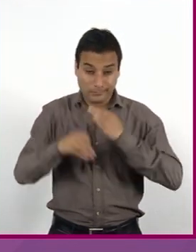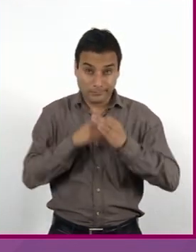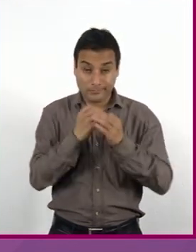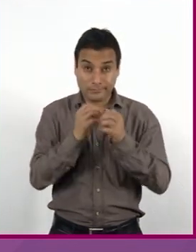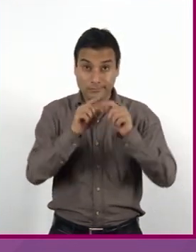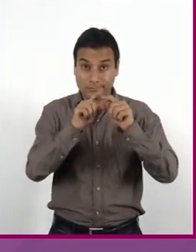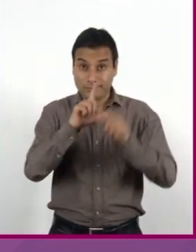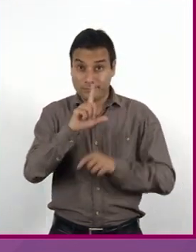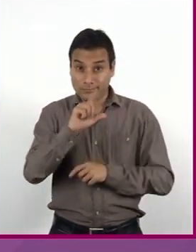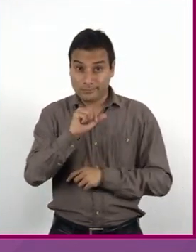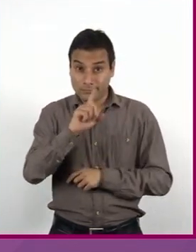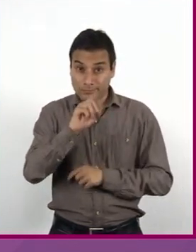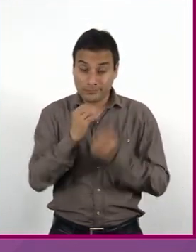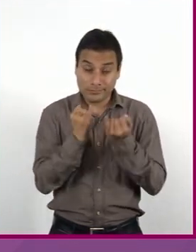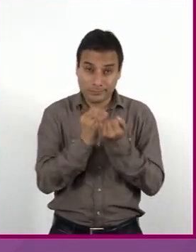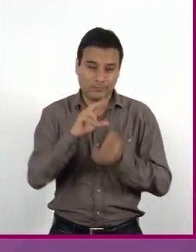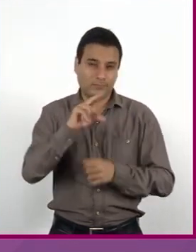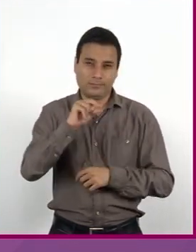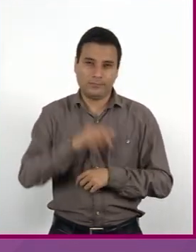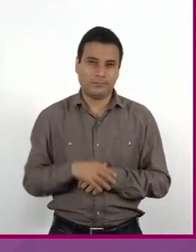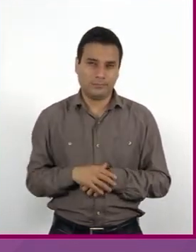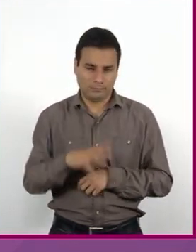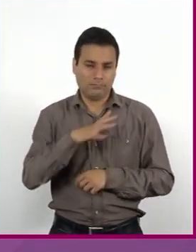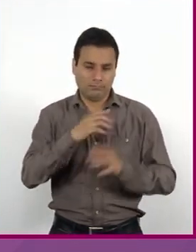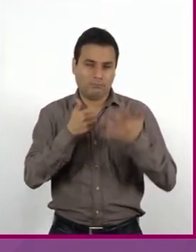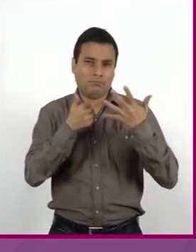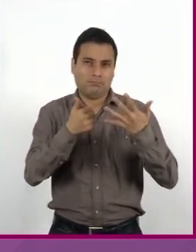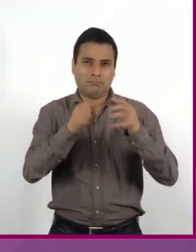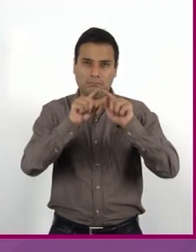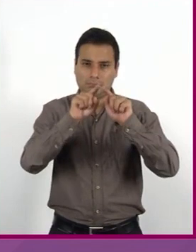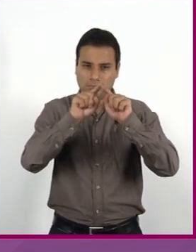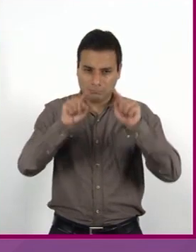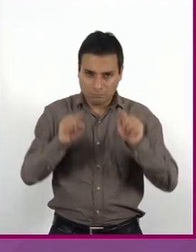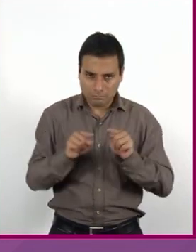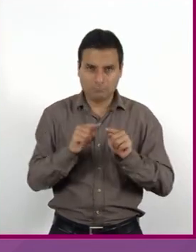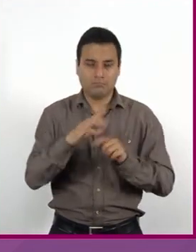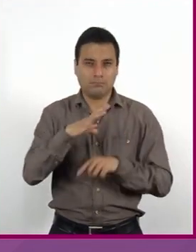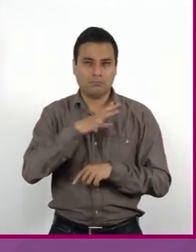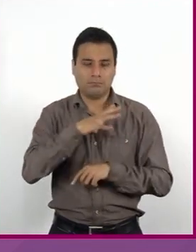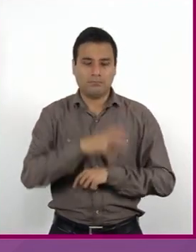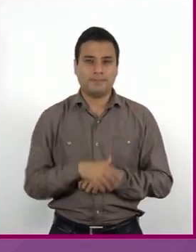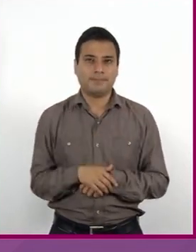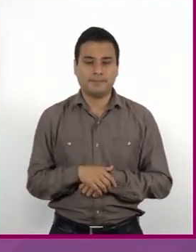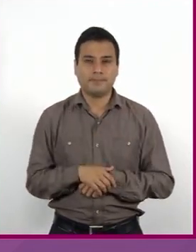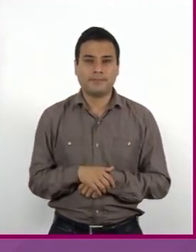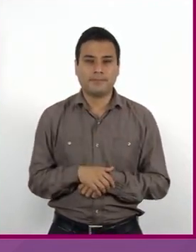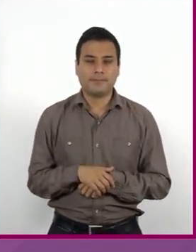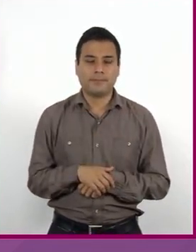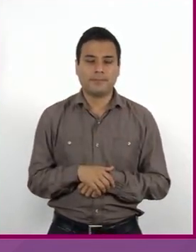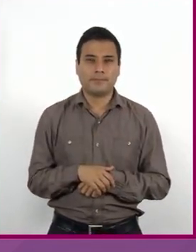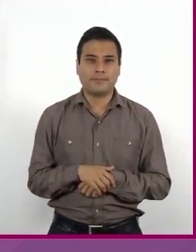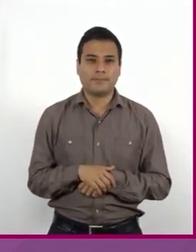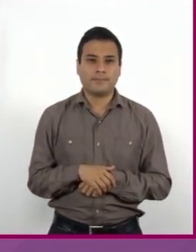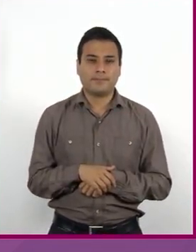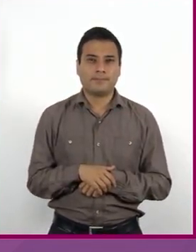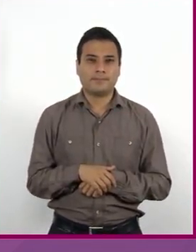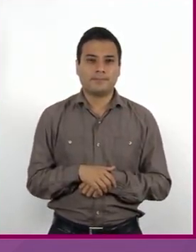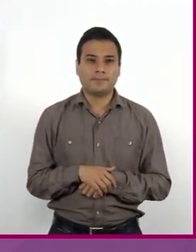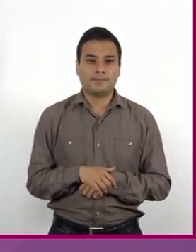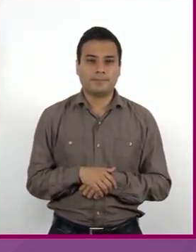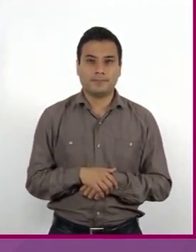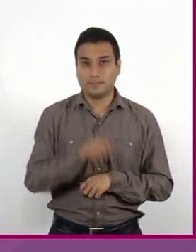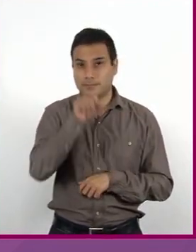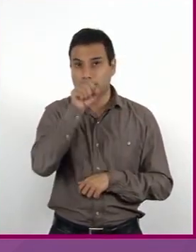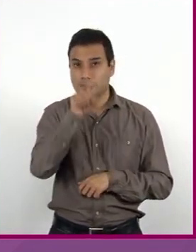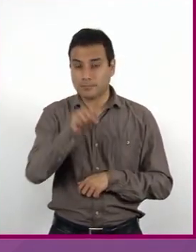caras laterales son 6, en correspondencia con el número total de lados del hexágono. Todas las caras laterales